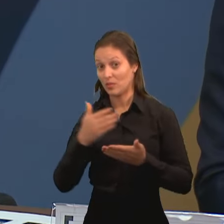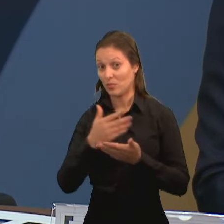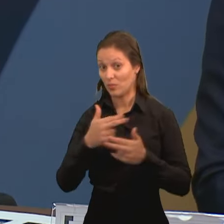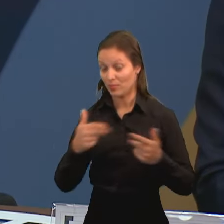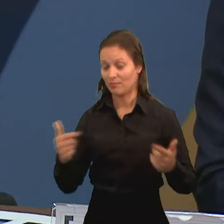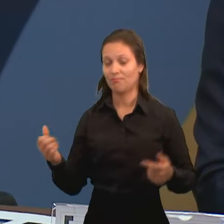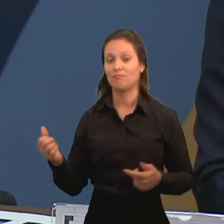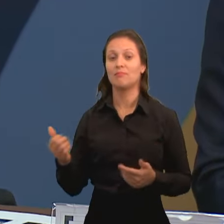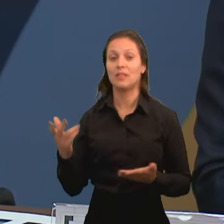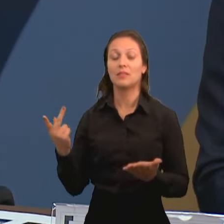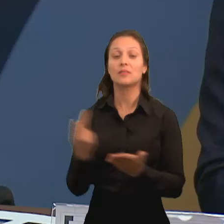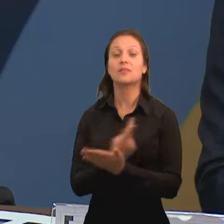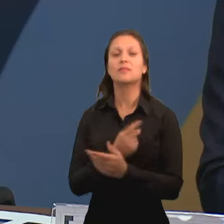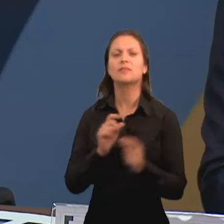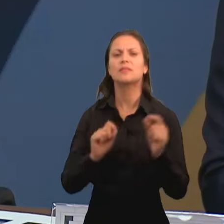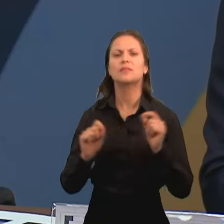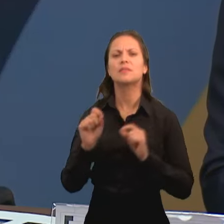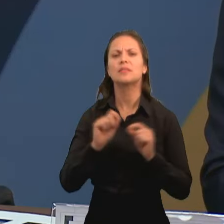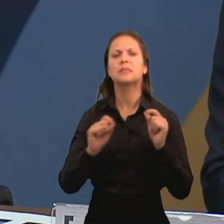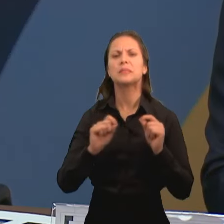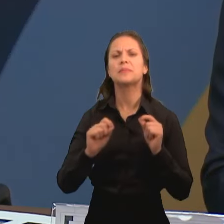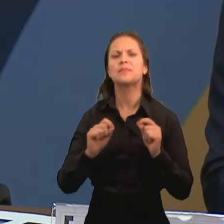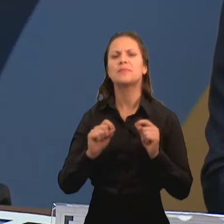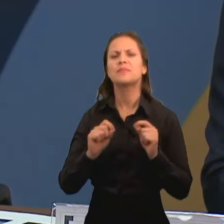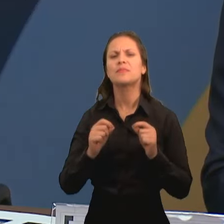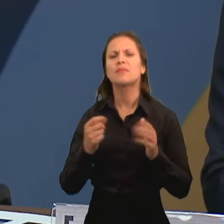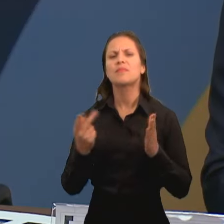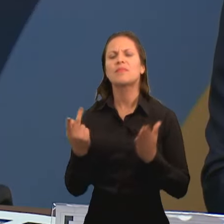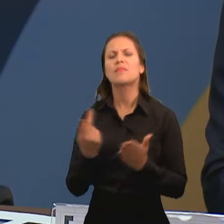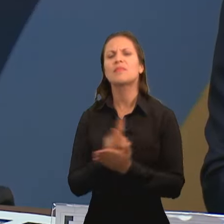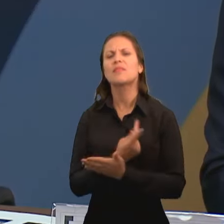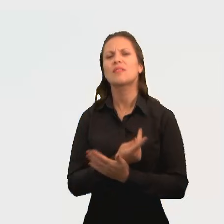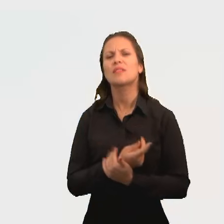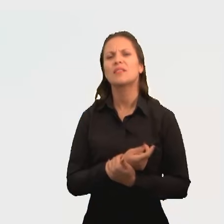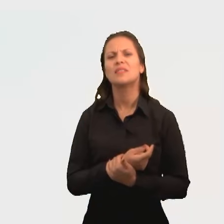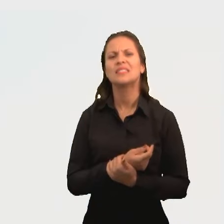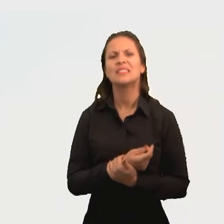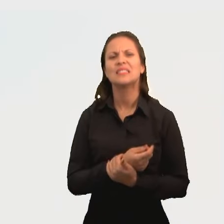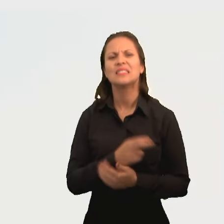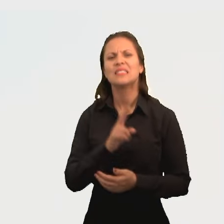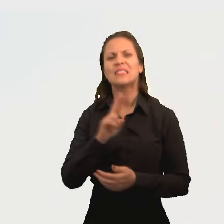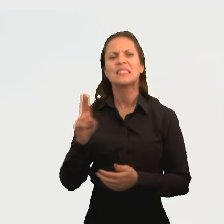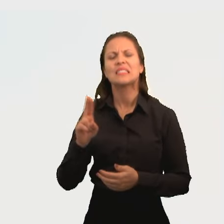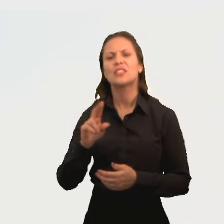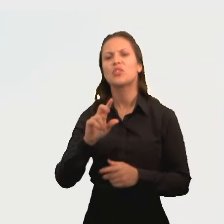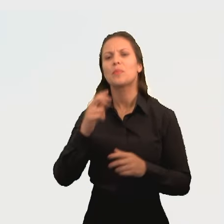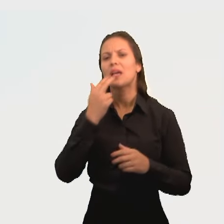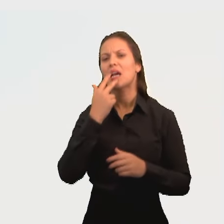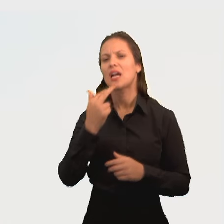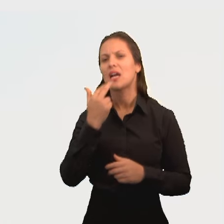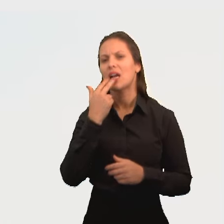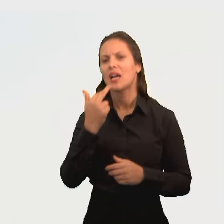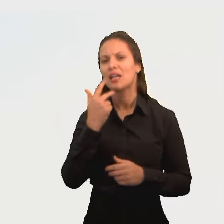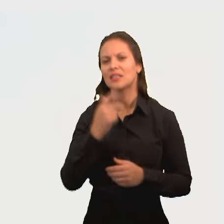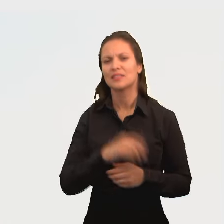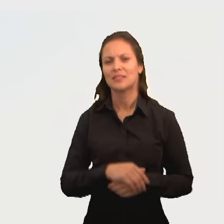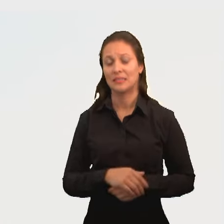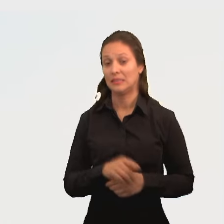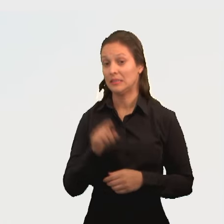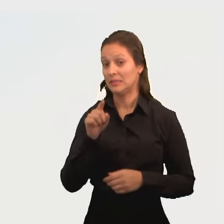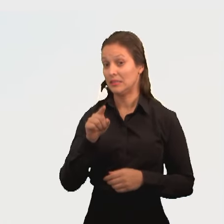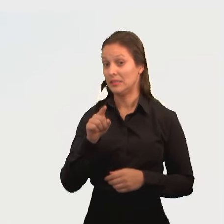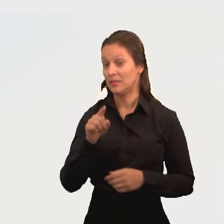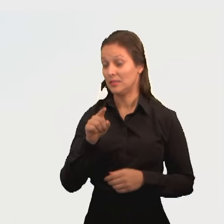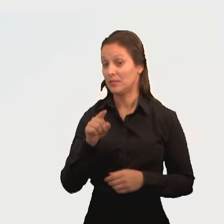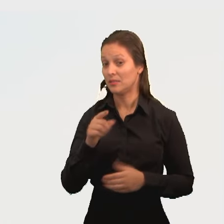Otra cosa que sucedió en 98, un paper muy importante que se escribió, Grading, aprendizaje basado en